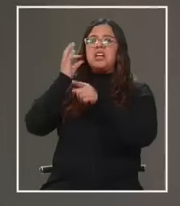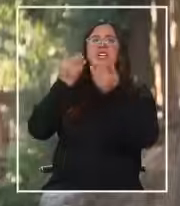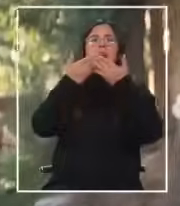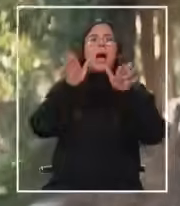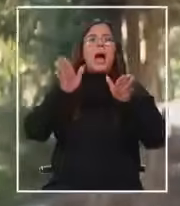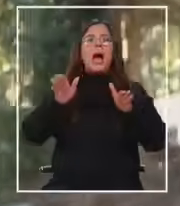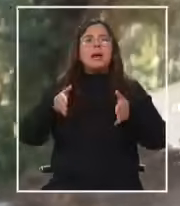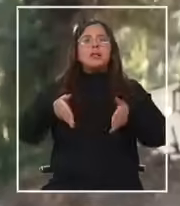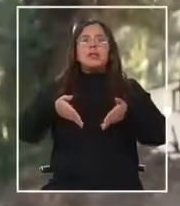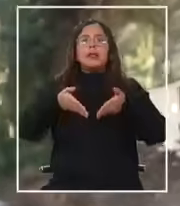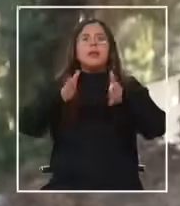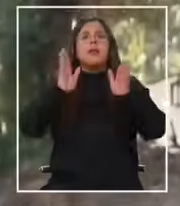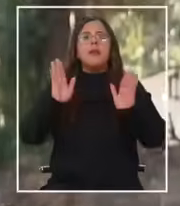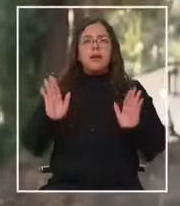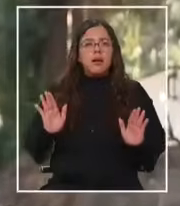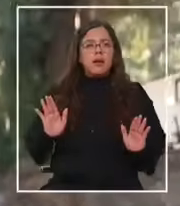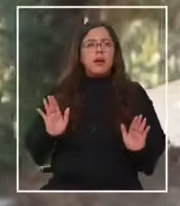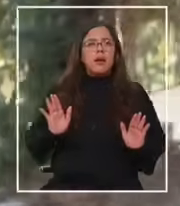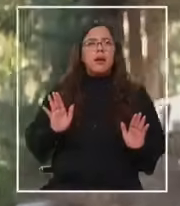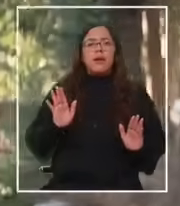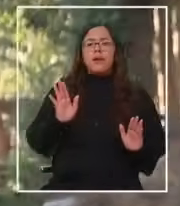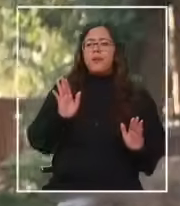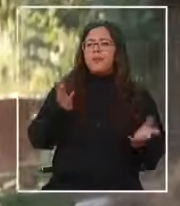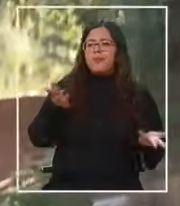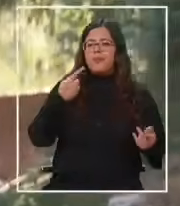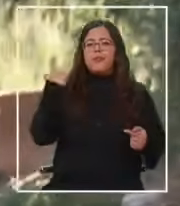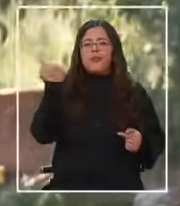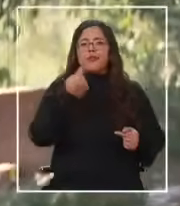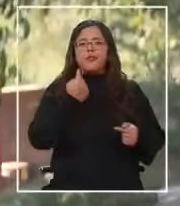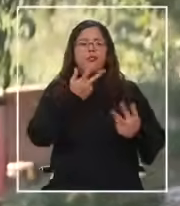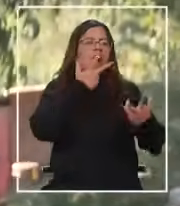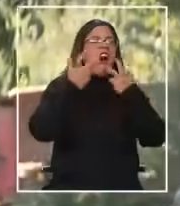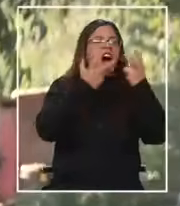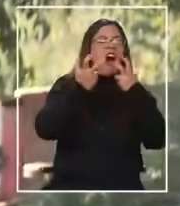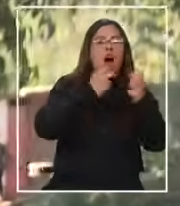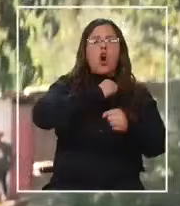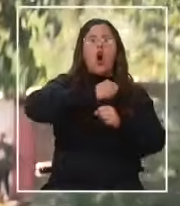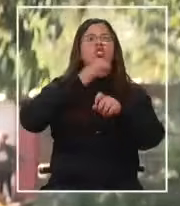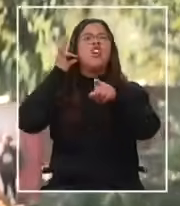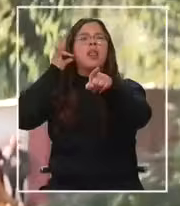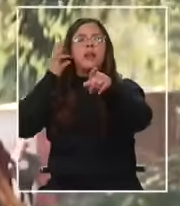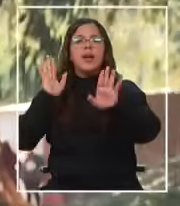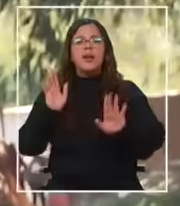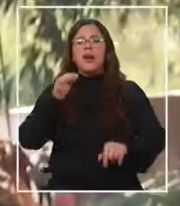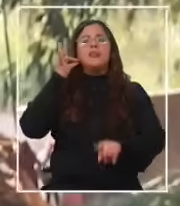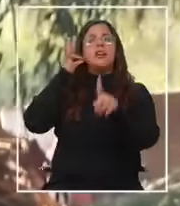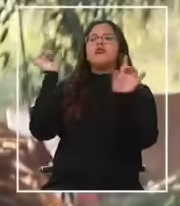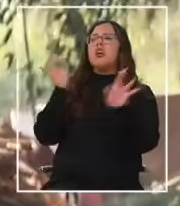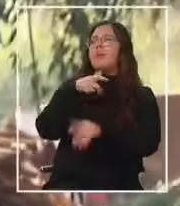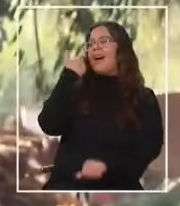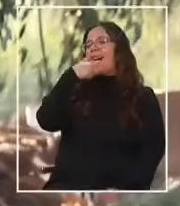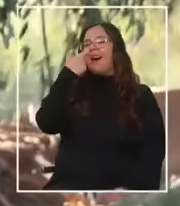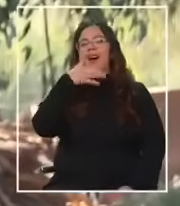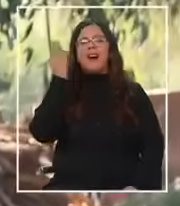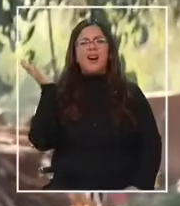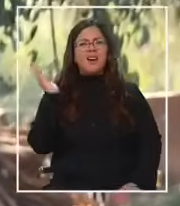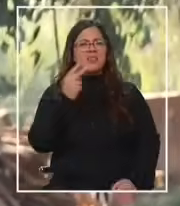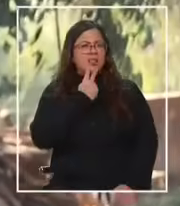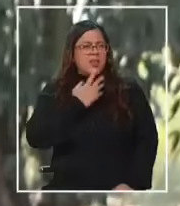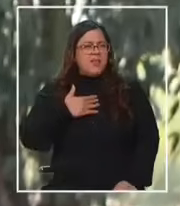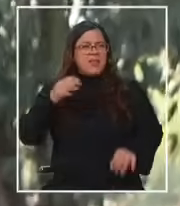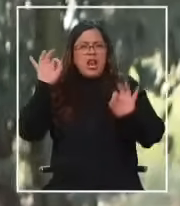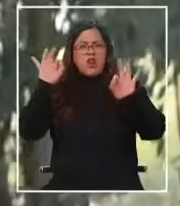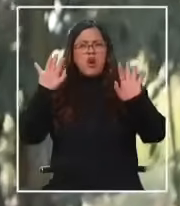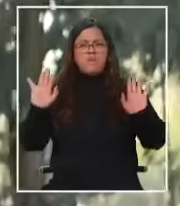la gente que pasaba por al lado de ella, gritándole cosas, ella se reía. O sea, como su vida normal,